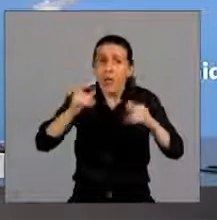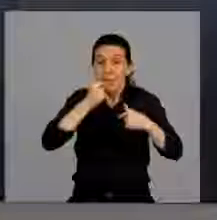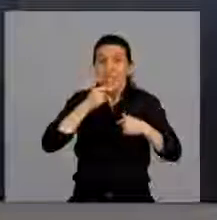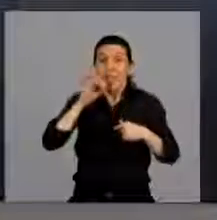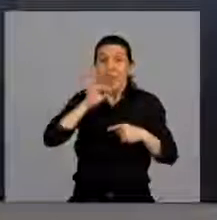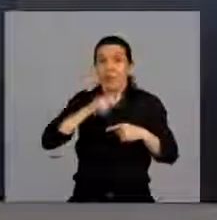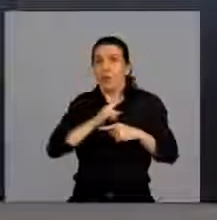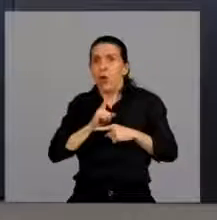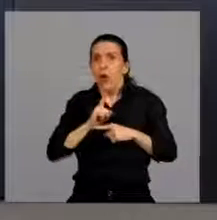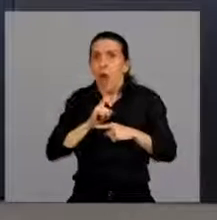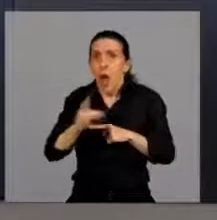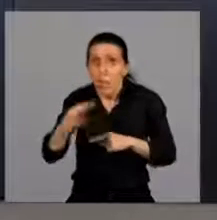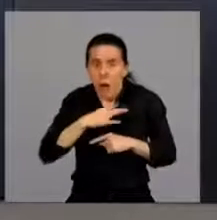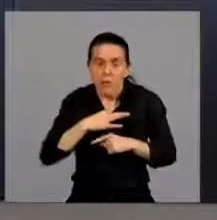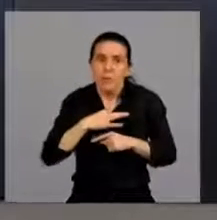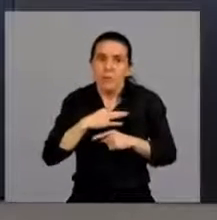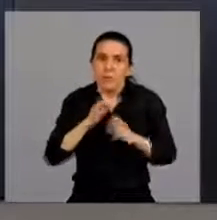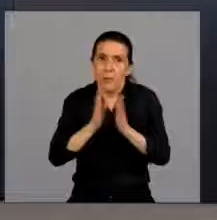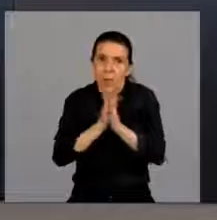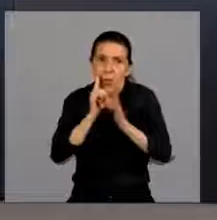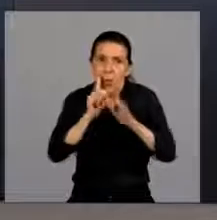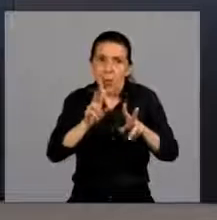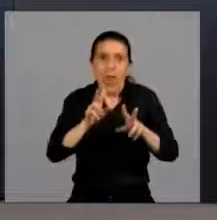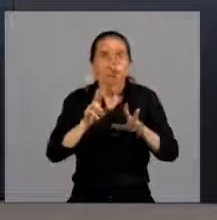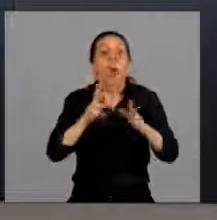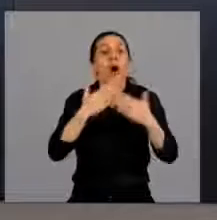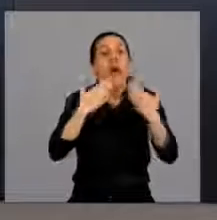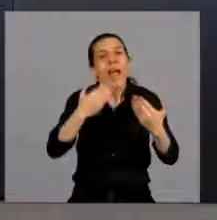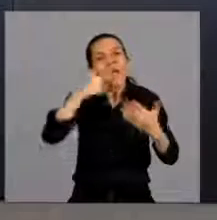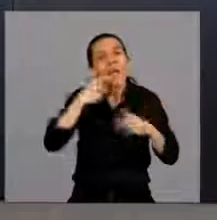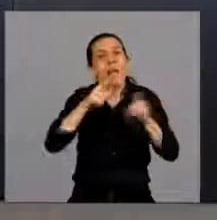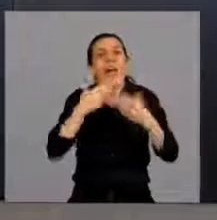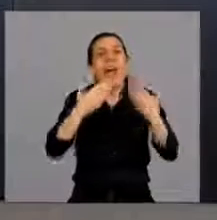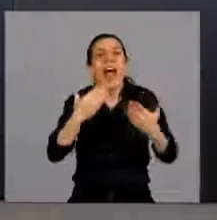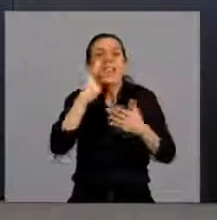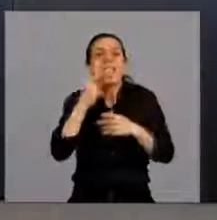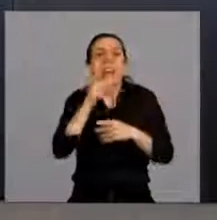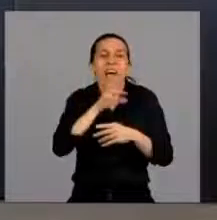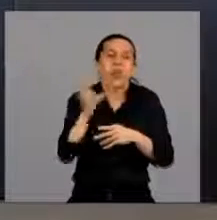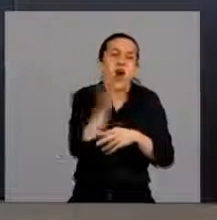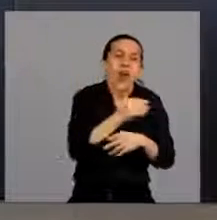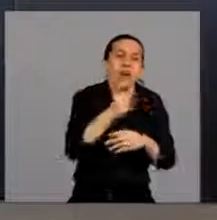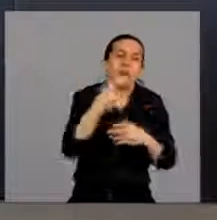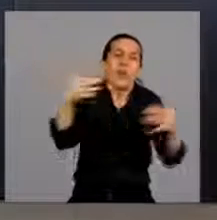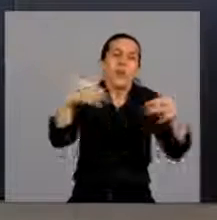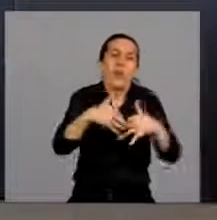¿Esta era la última pregunta? Muchas gracias a todos. Bueno, gracias a todos y a todas por haber estado.